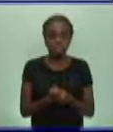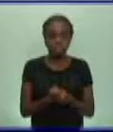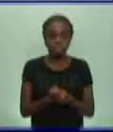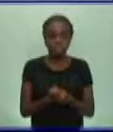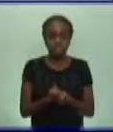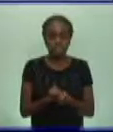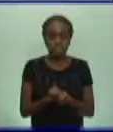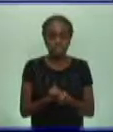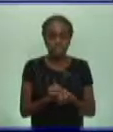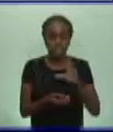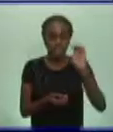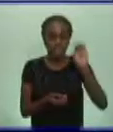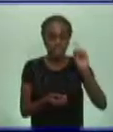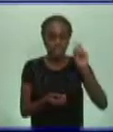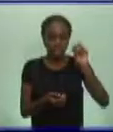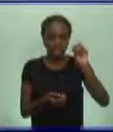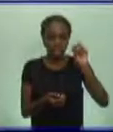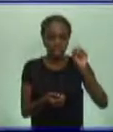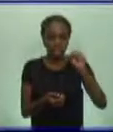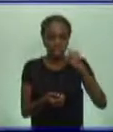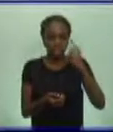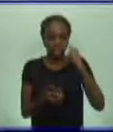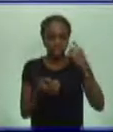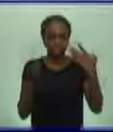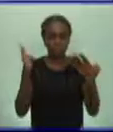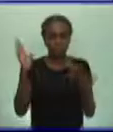son palabras